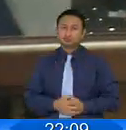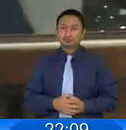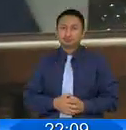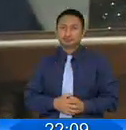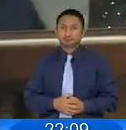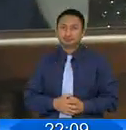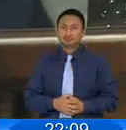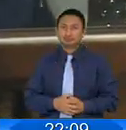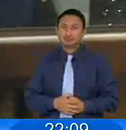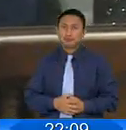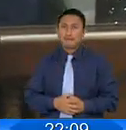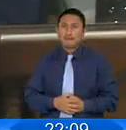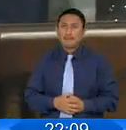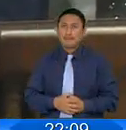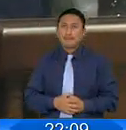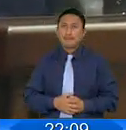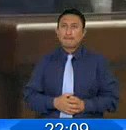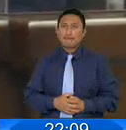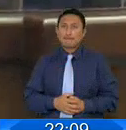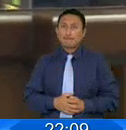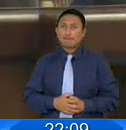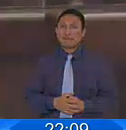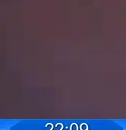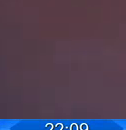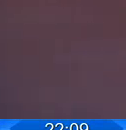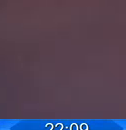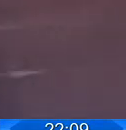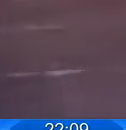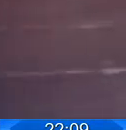Informó Héctor Romero.